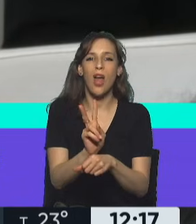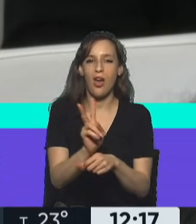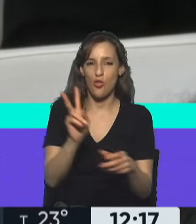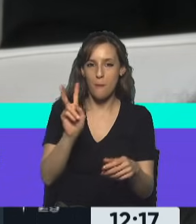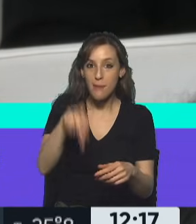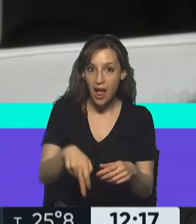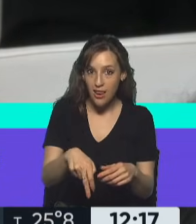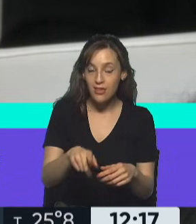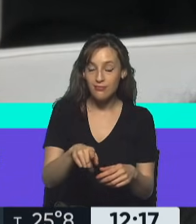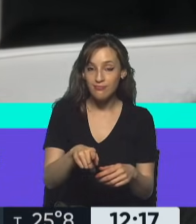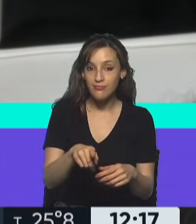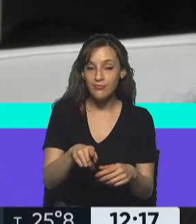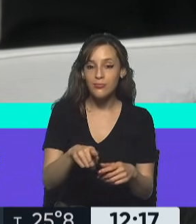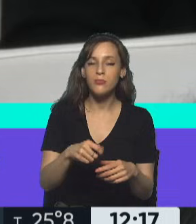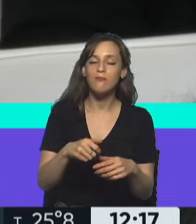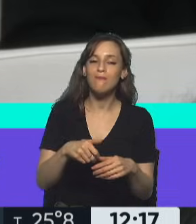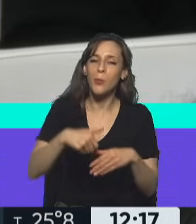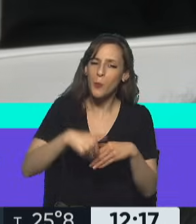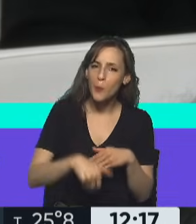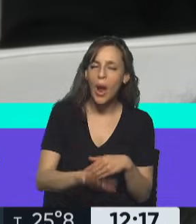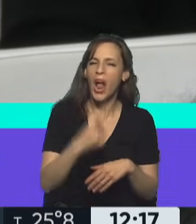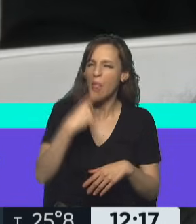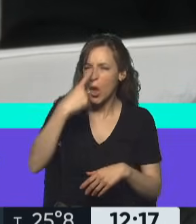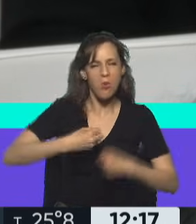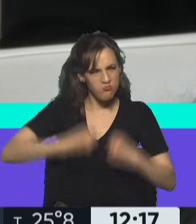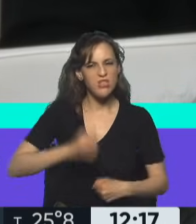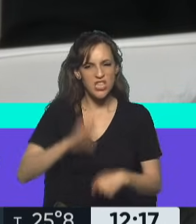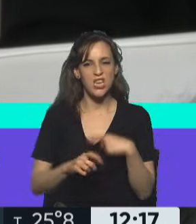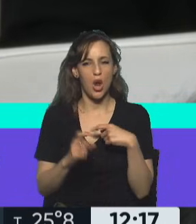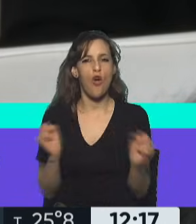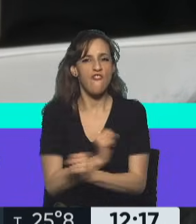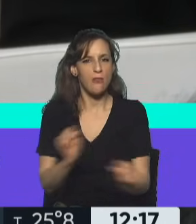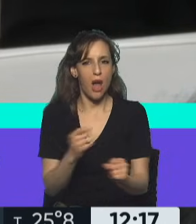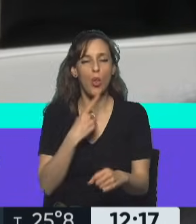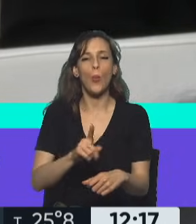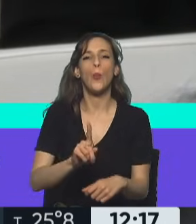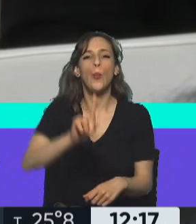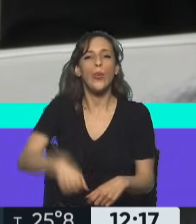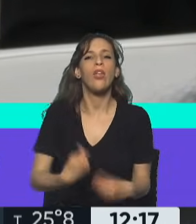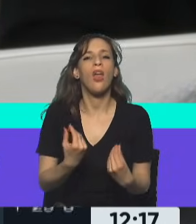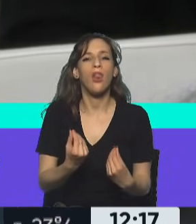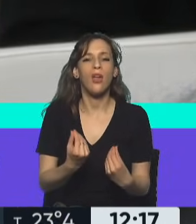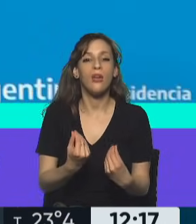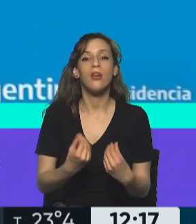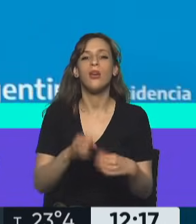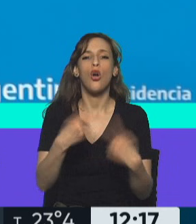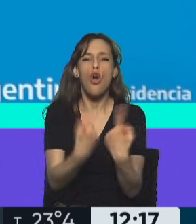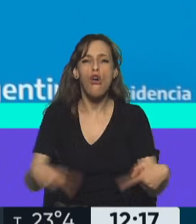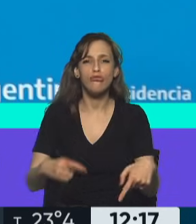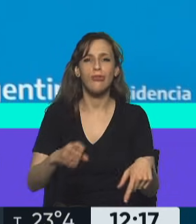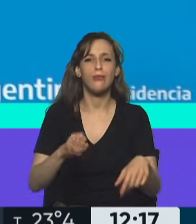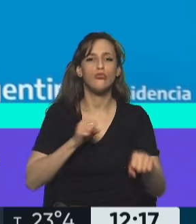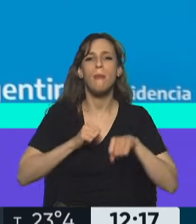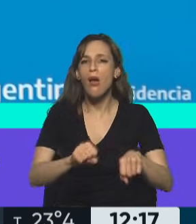a generar, no lo planteó como una duda, sino como una certeza, que va a generar desabastecimiento. ¿Qué instrumentos tiene el